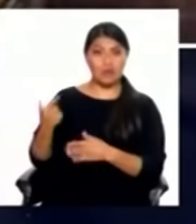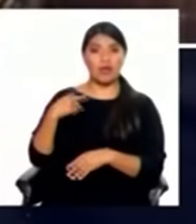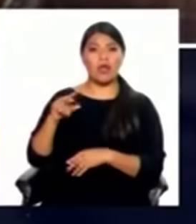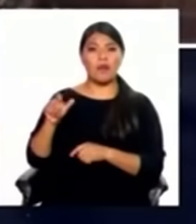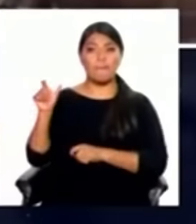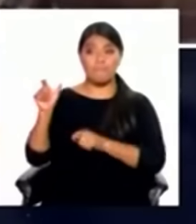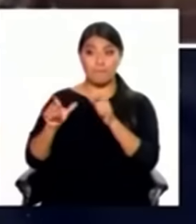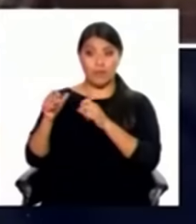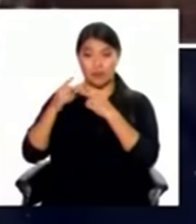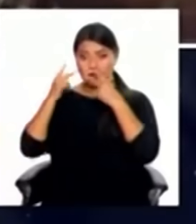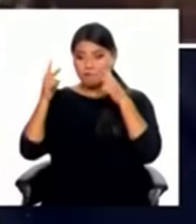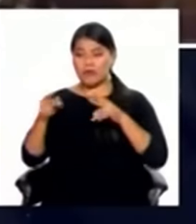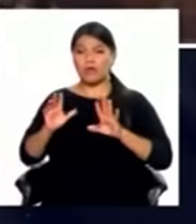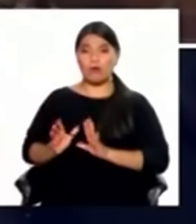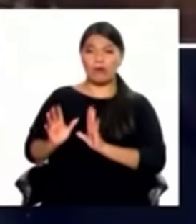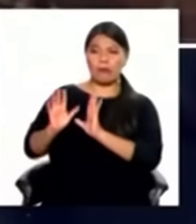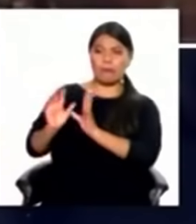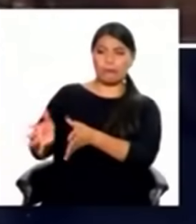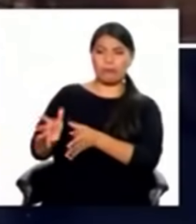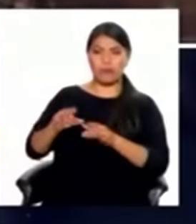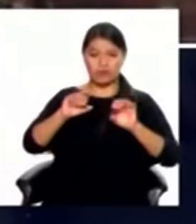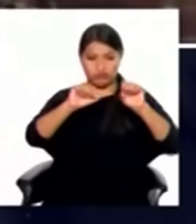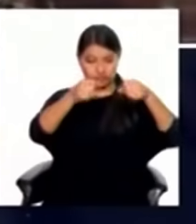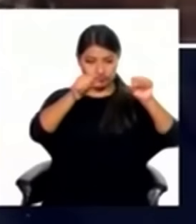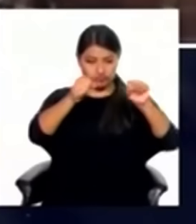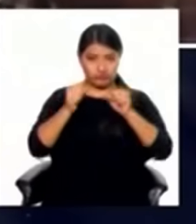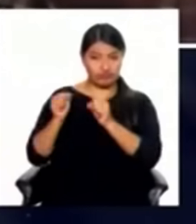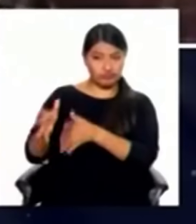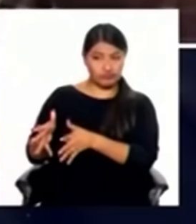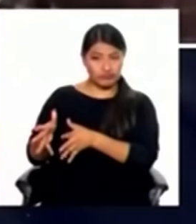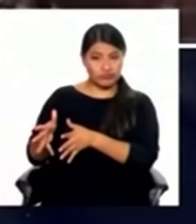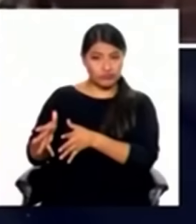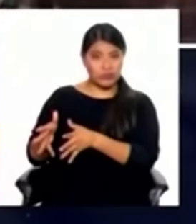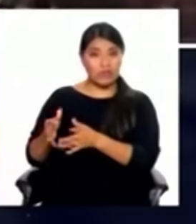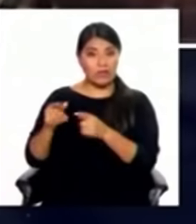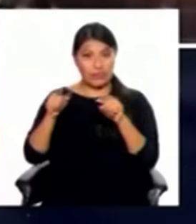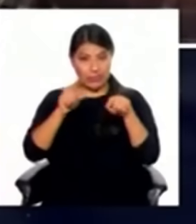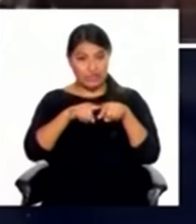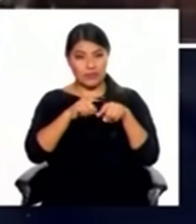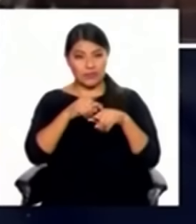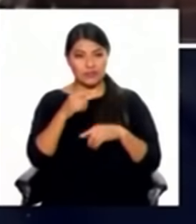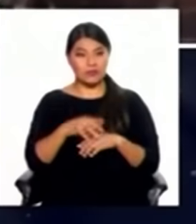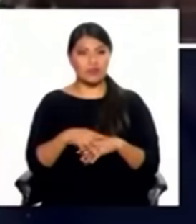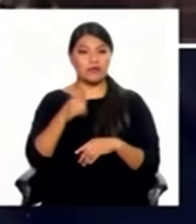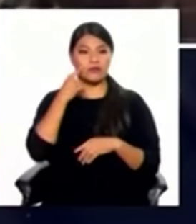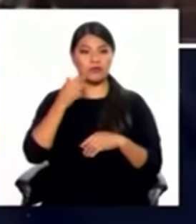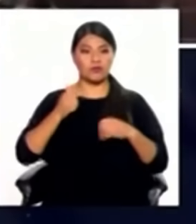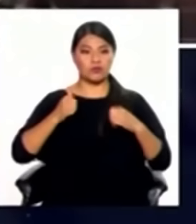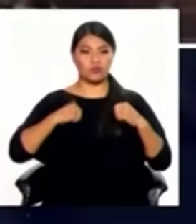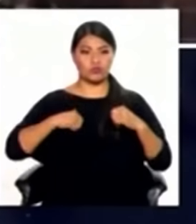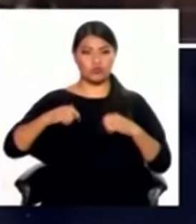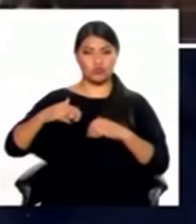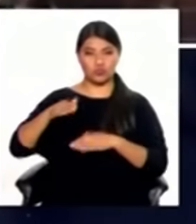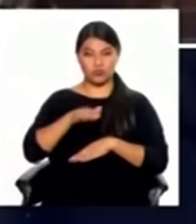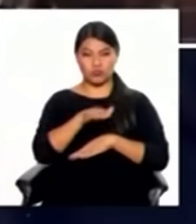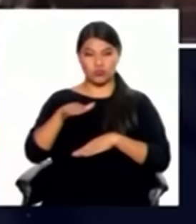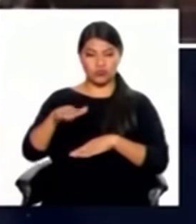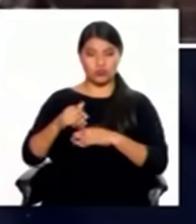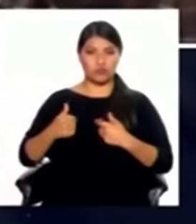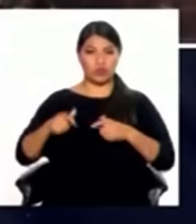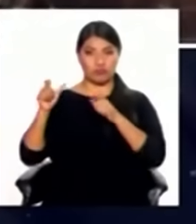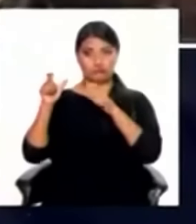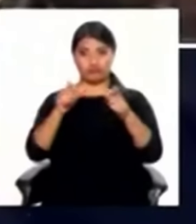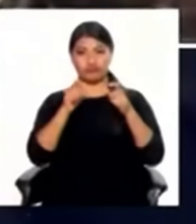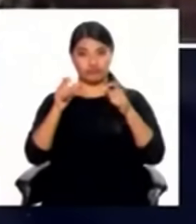vecinos vieron cuando la tiraron de la mototaxi y ellos saben que hay siempre serenazgo se estaciona por el